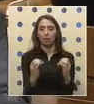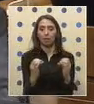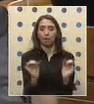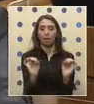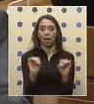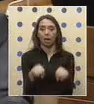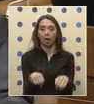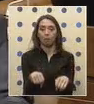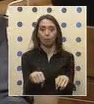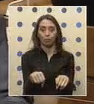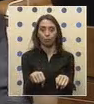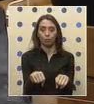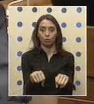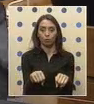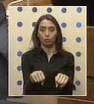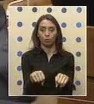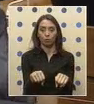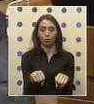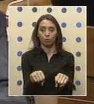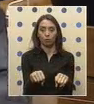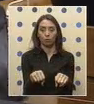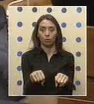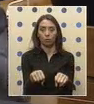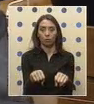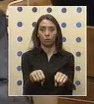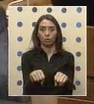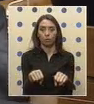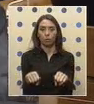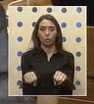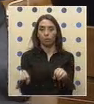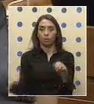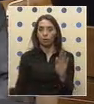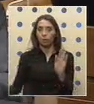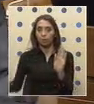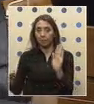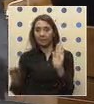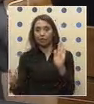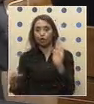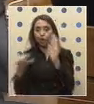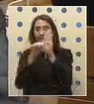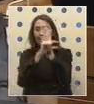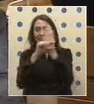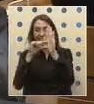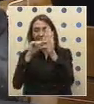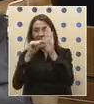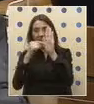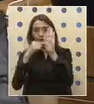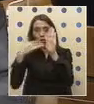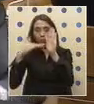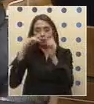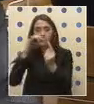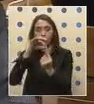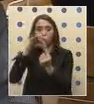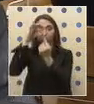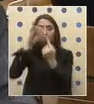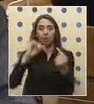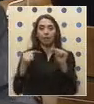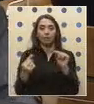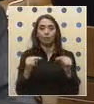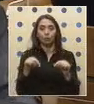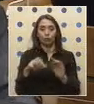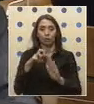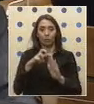aprobó una indicación que es muy importante y que creo yo que es el corazón de la discusión sobre este